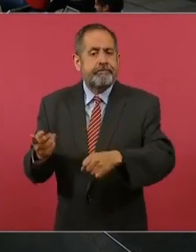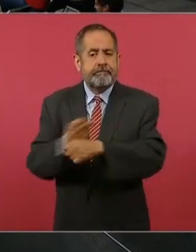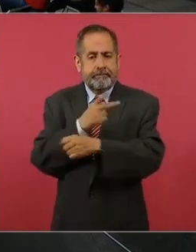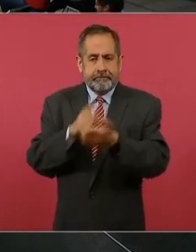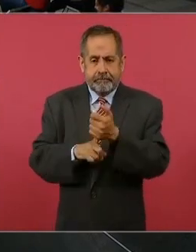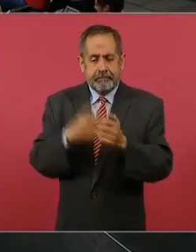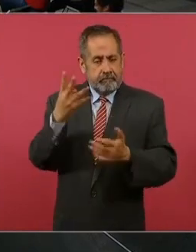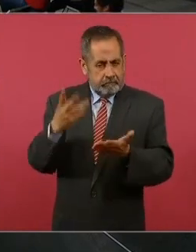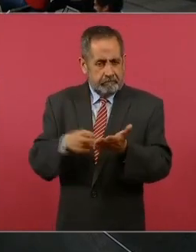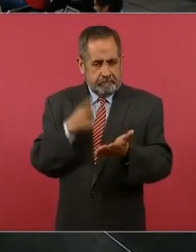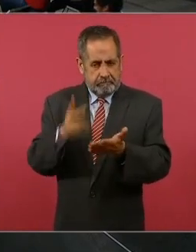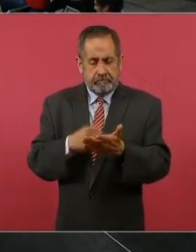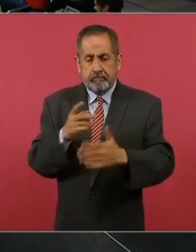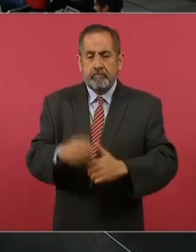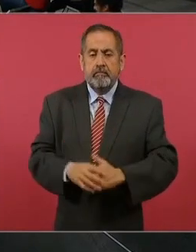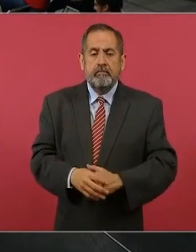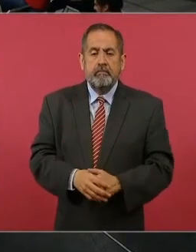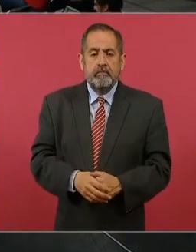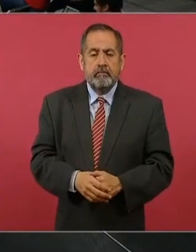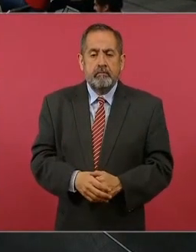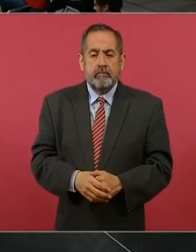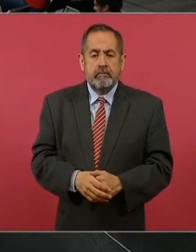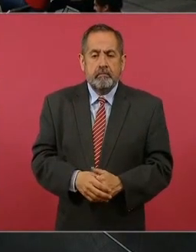pasado en las 4 ocasiones.